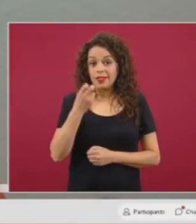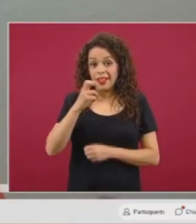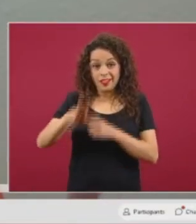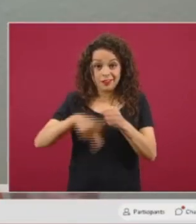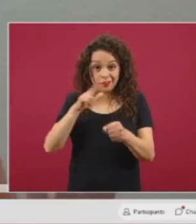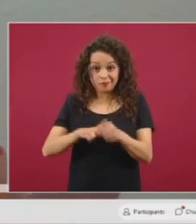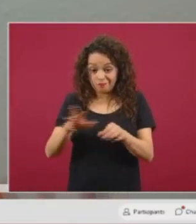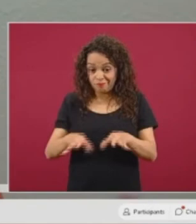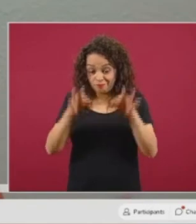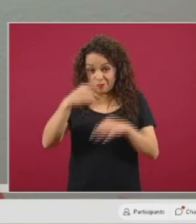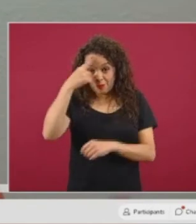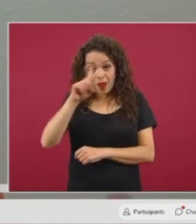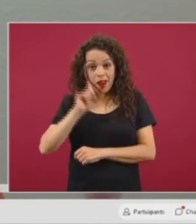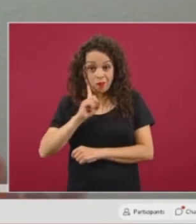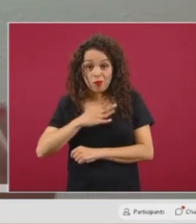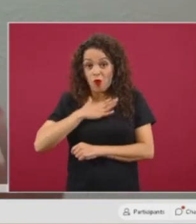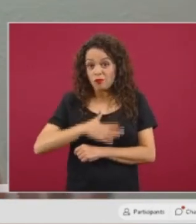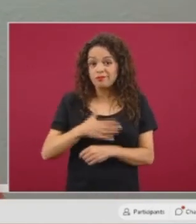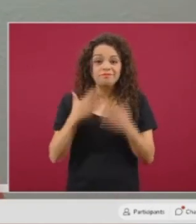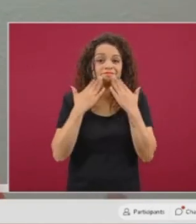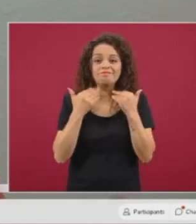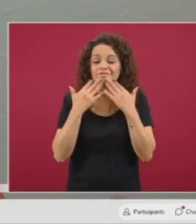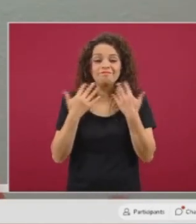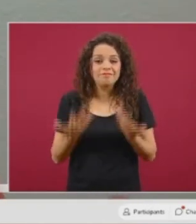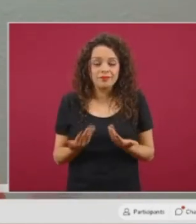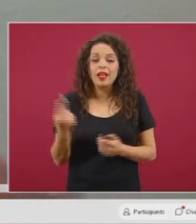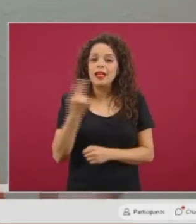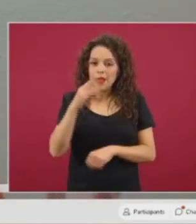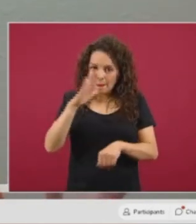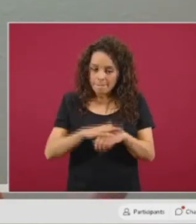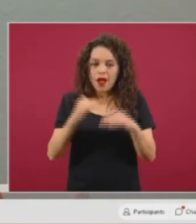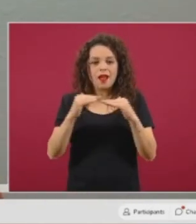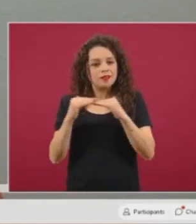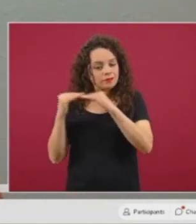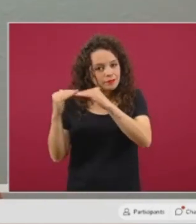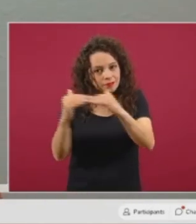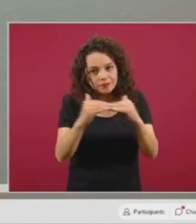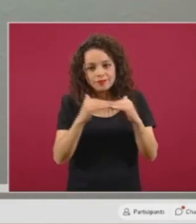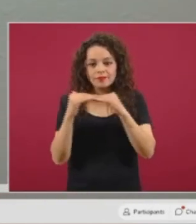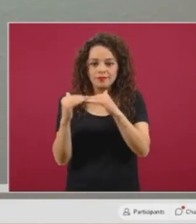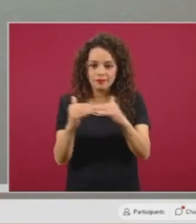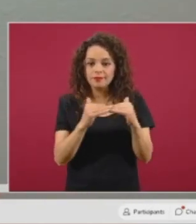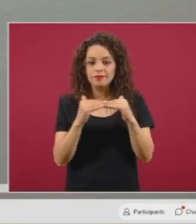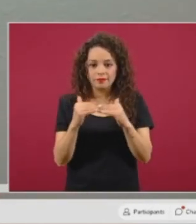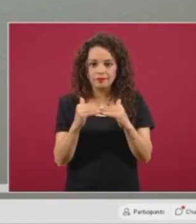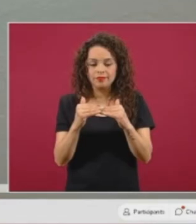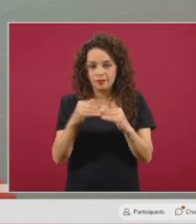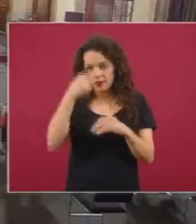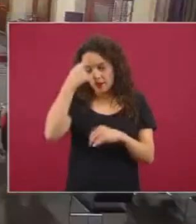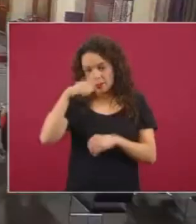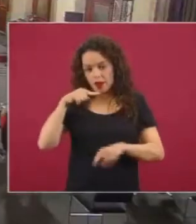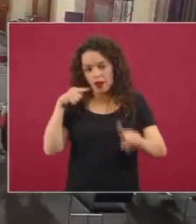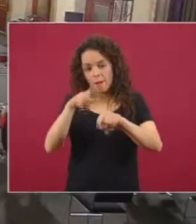más justa, sea más solidaria, sea más equitativa, sea, en fin, más feminista.